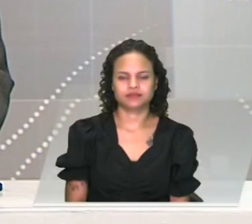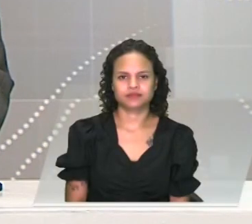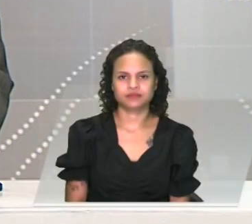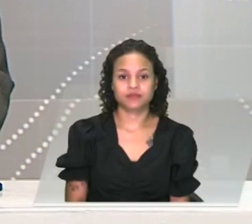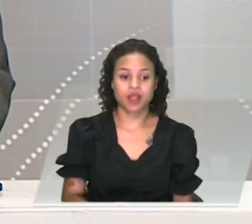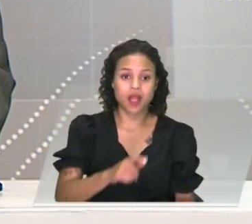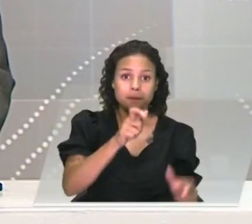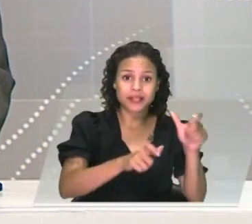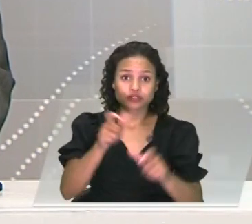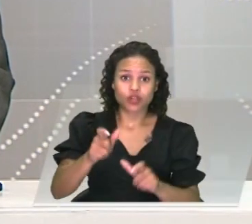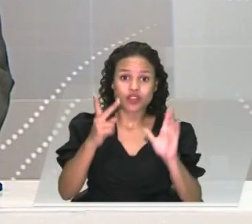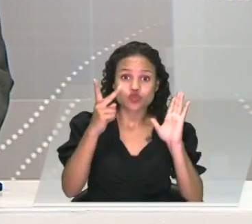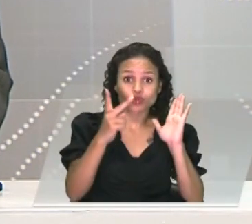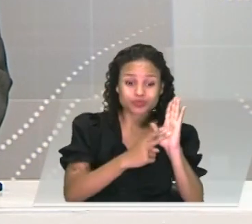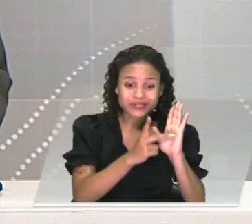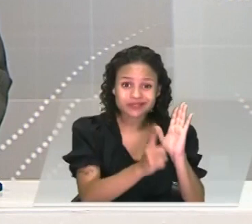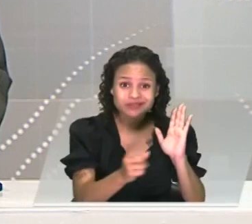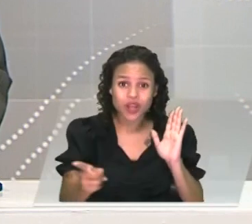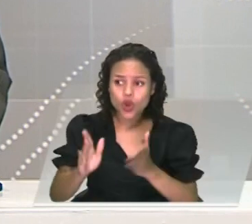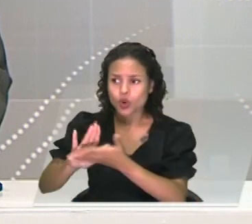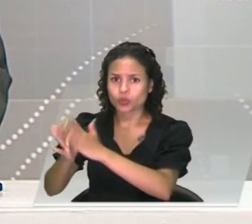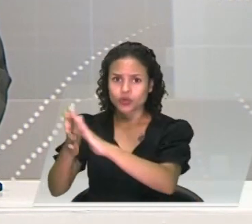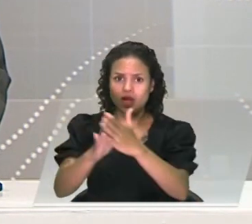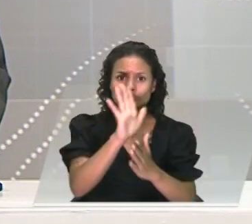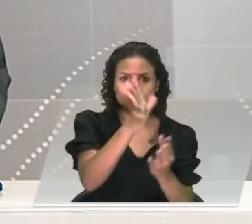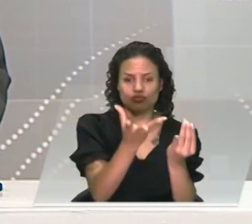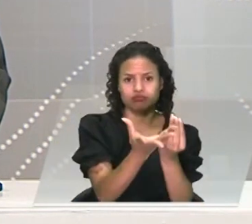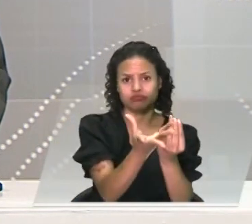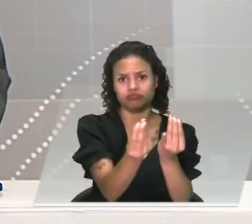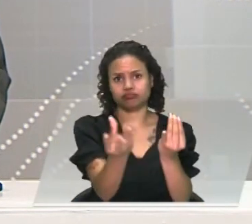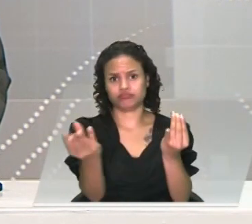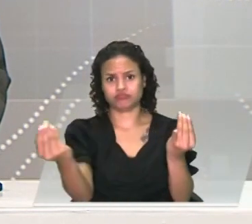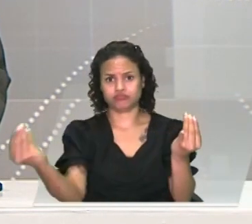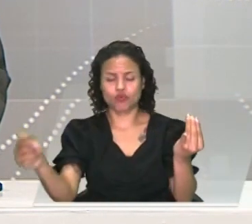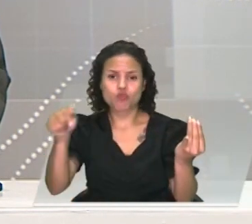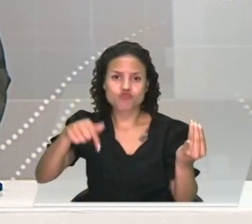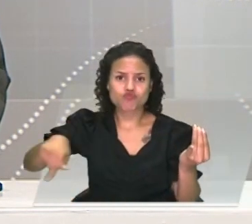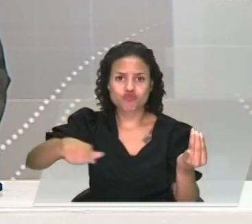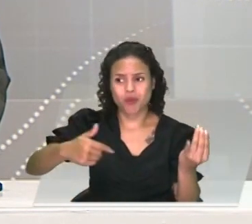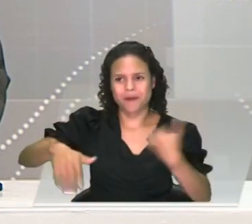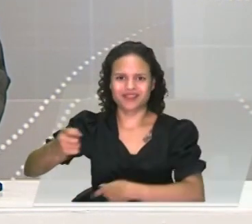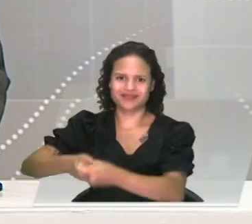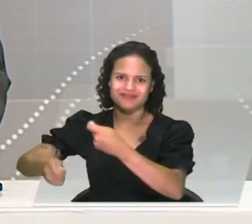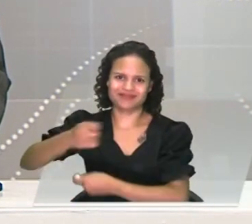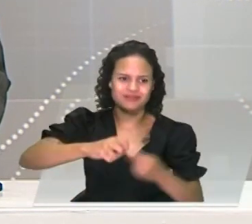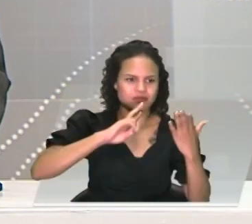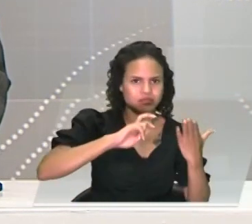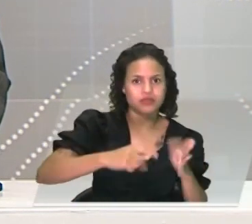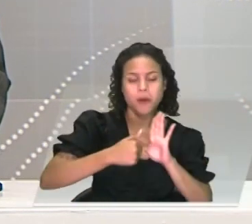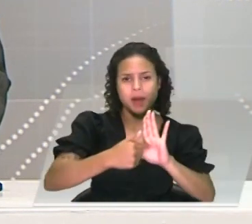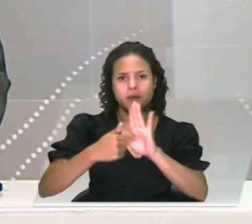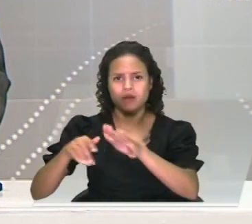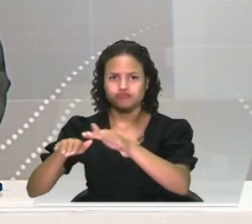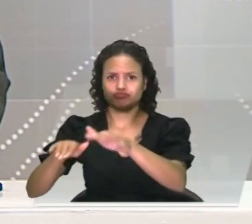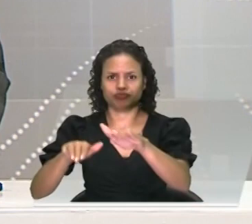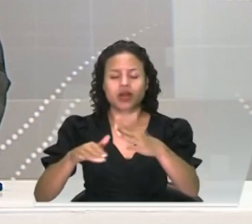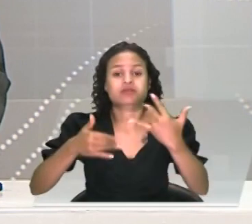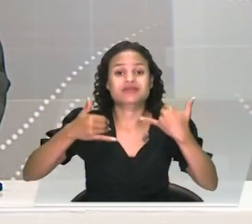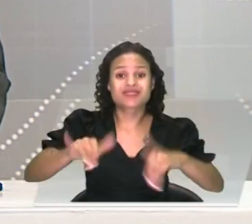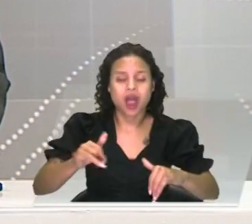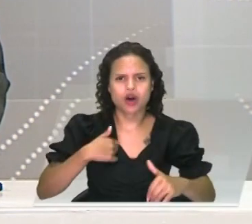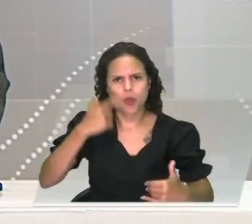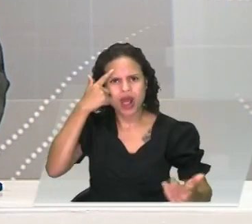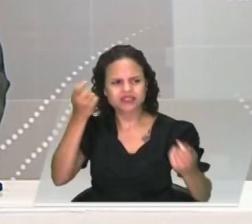Más de 2.000 personas de diferentes comunidades étnicas, representantes de los sectores productivos y científicos, participaron en la actualización de la